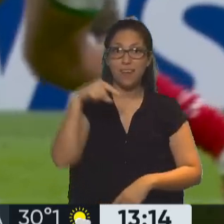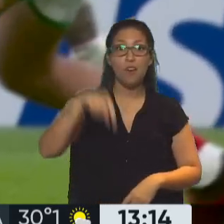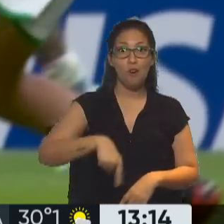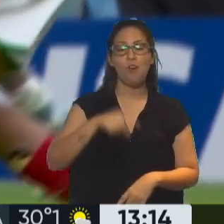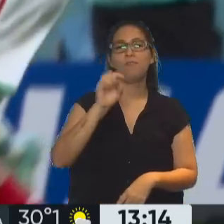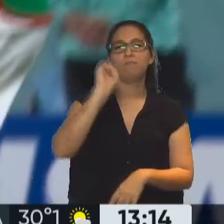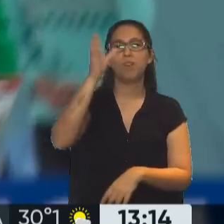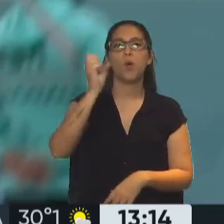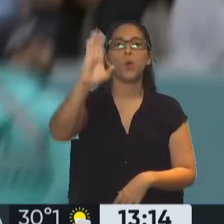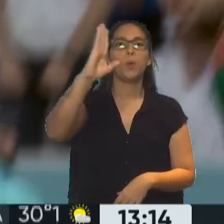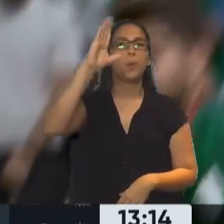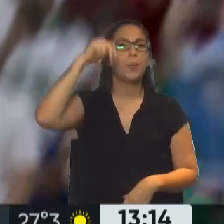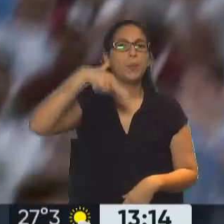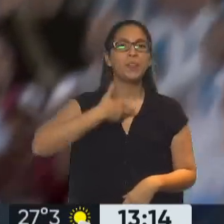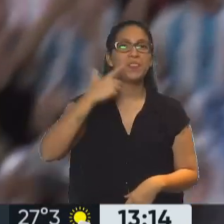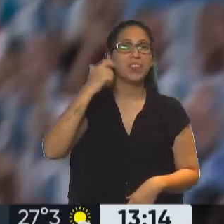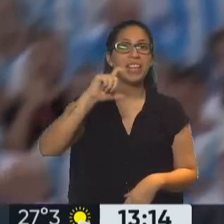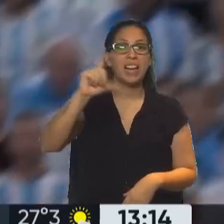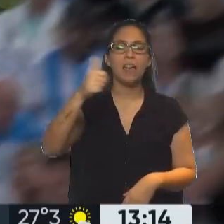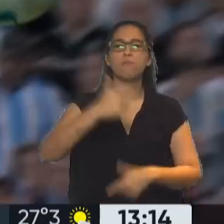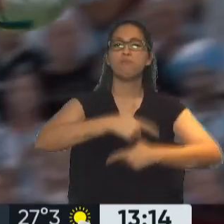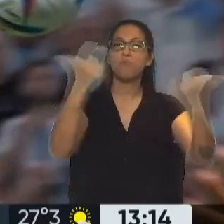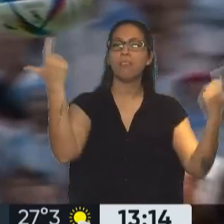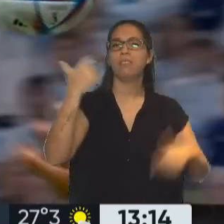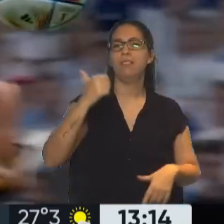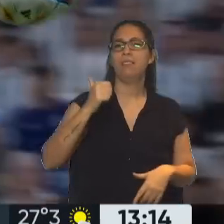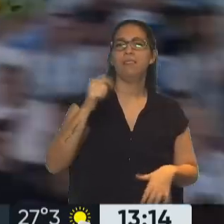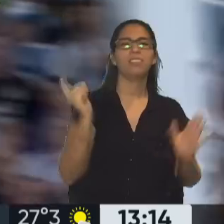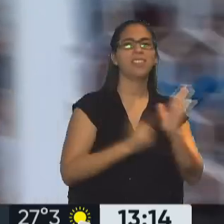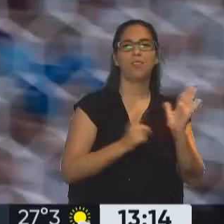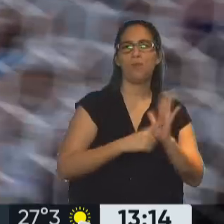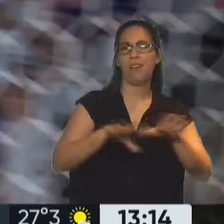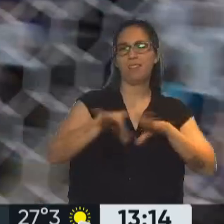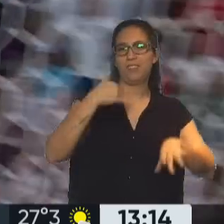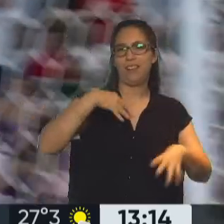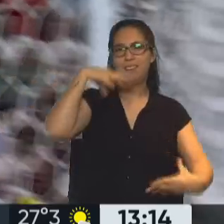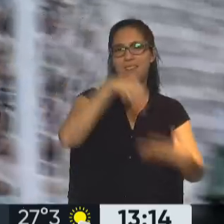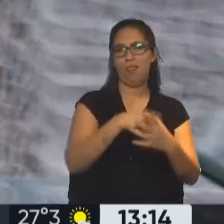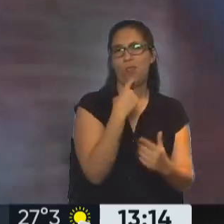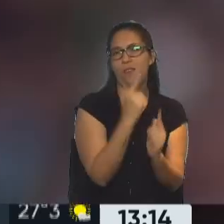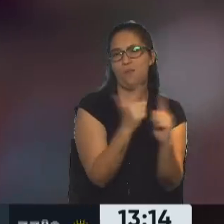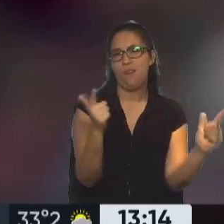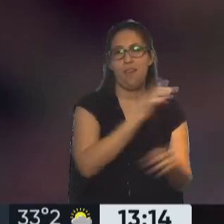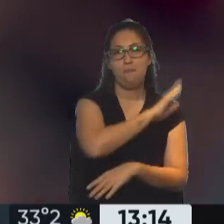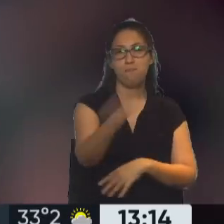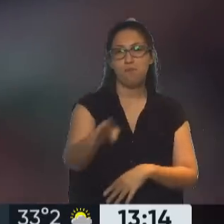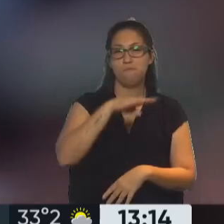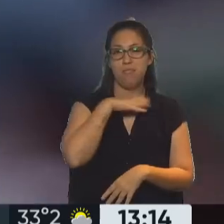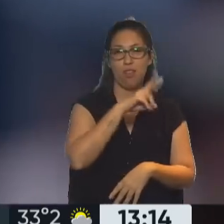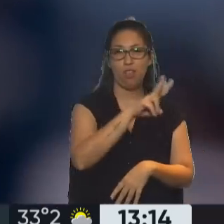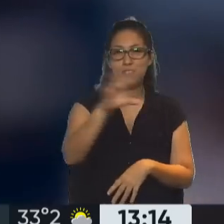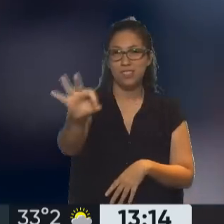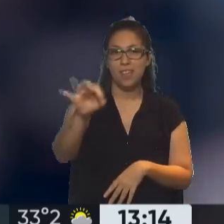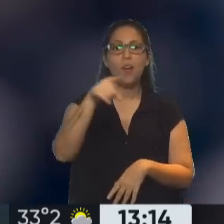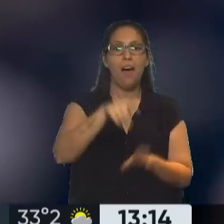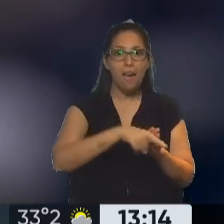Por suerte, titular de la selección argentina en forma indiscutible. Golazo, victoria sobre México, 2-0. Ahí